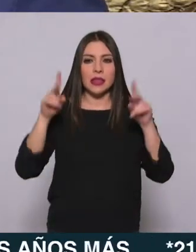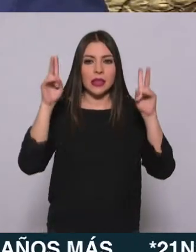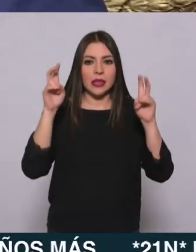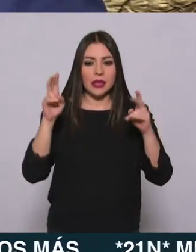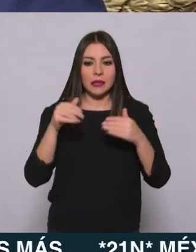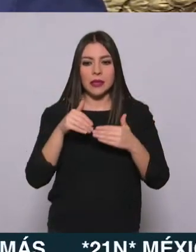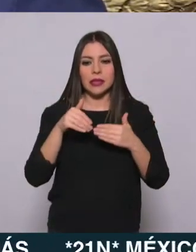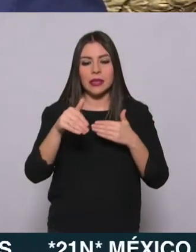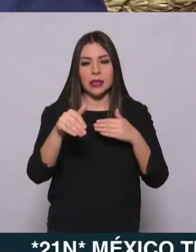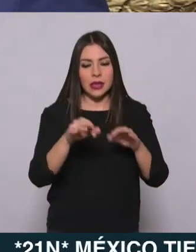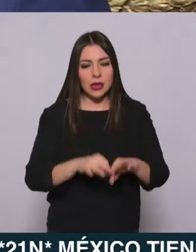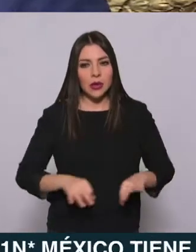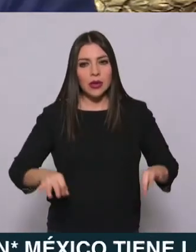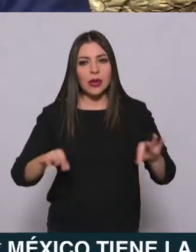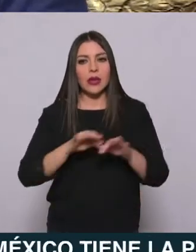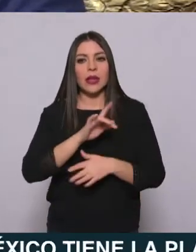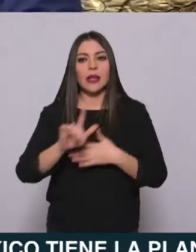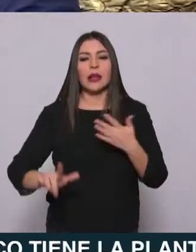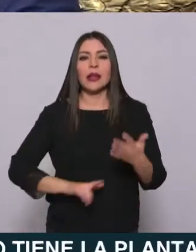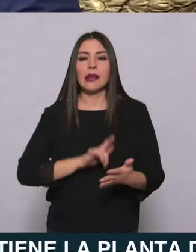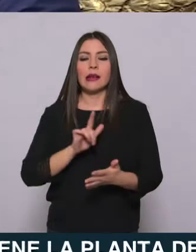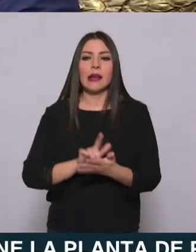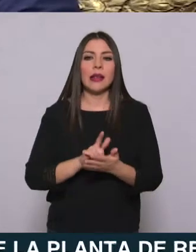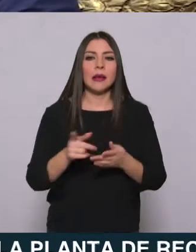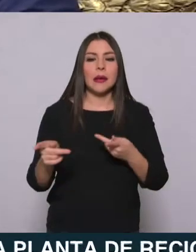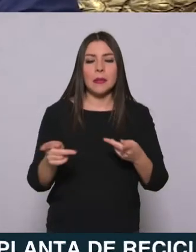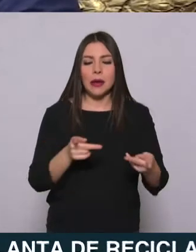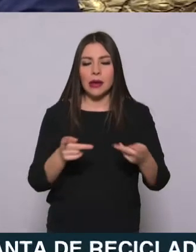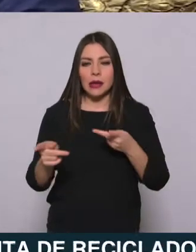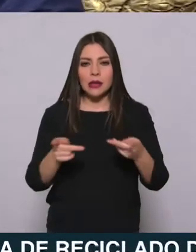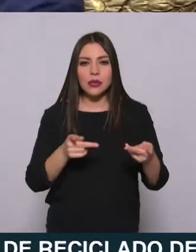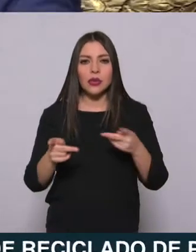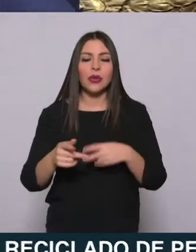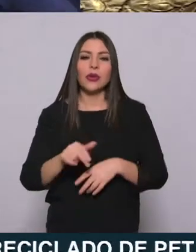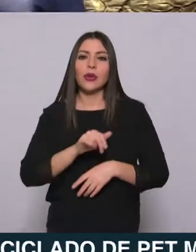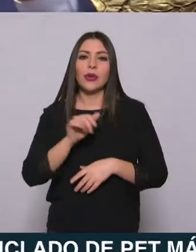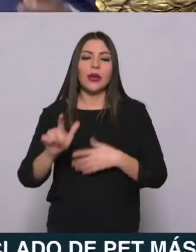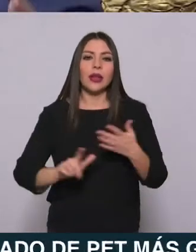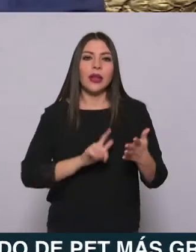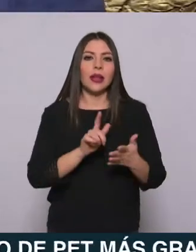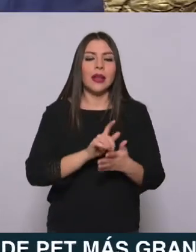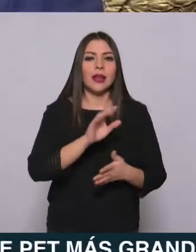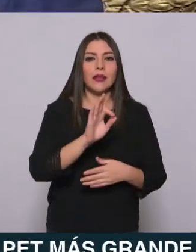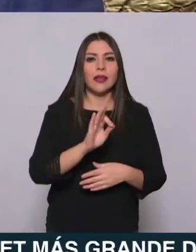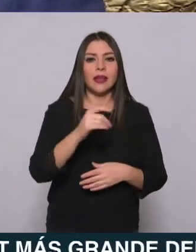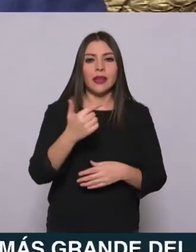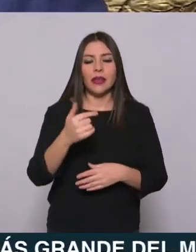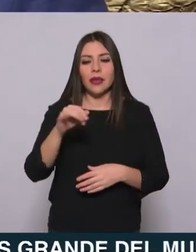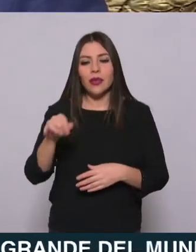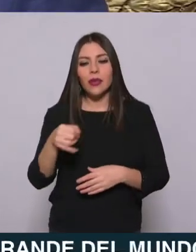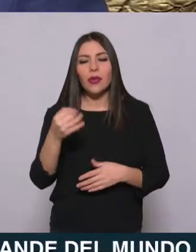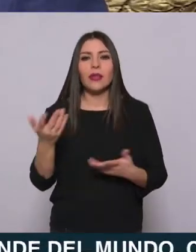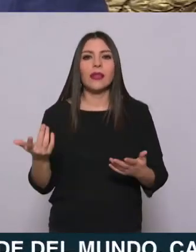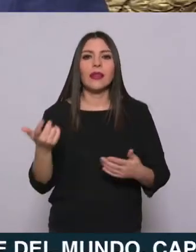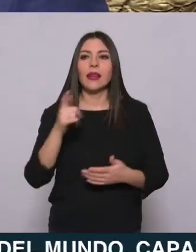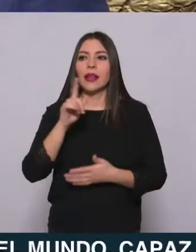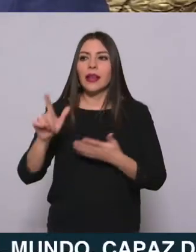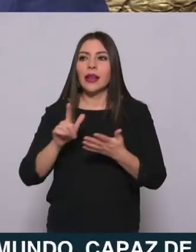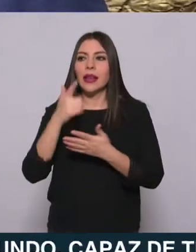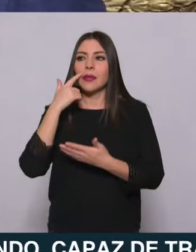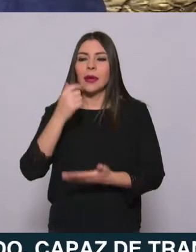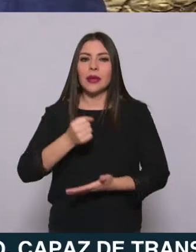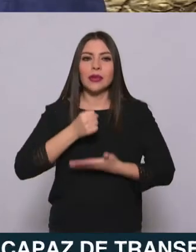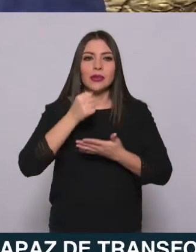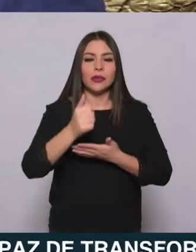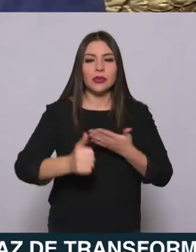muy importantes: la ley de planeación, la ley de la fiscalía, el presupuesto de la ciudad, y